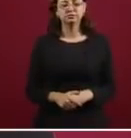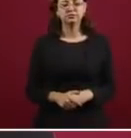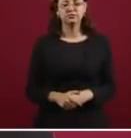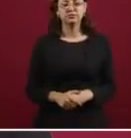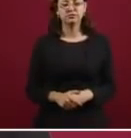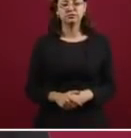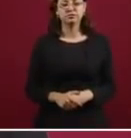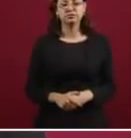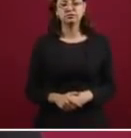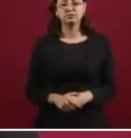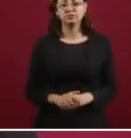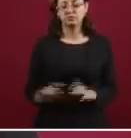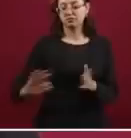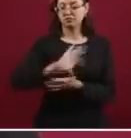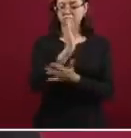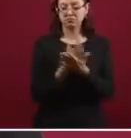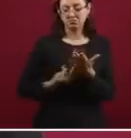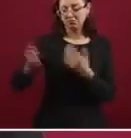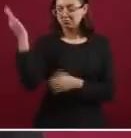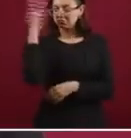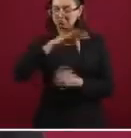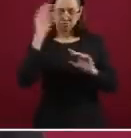fabricación de facturas falsas